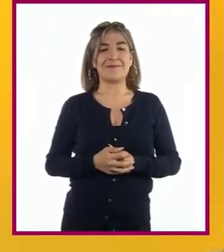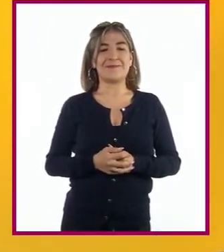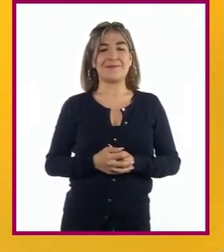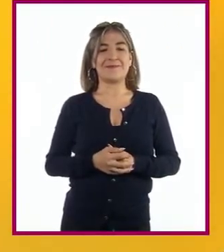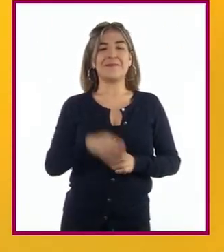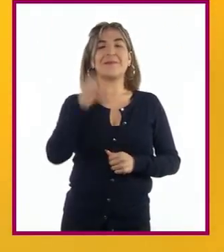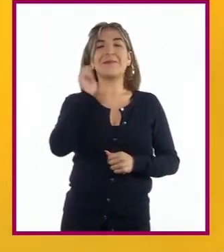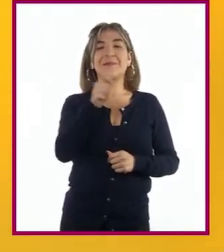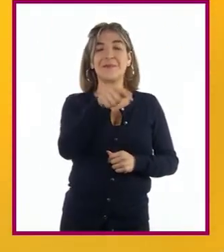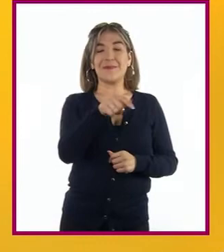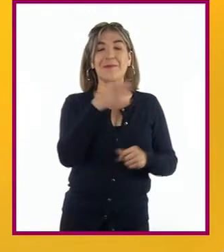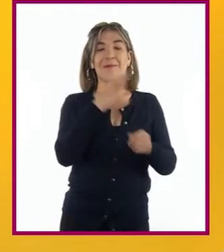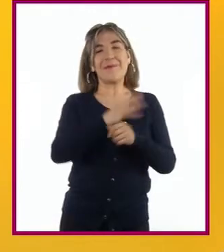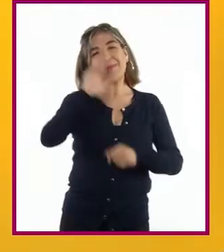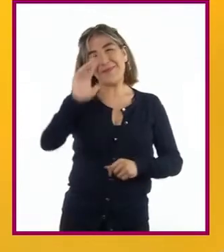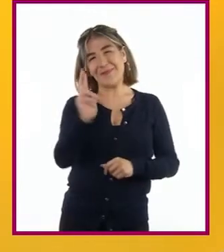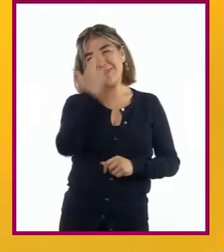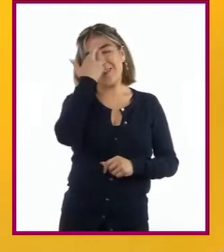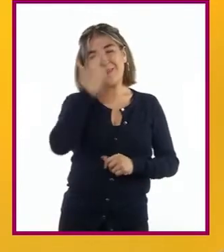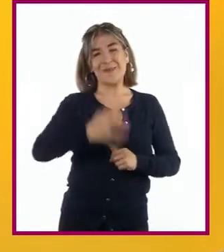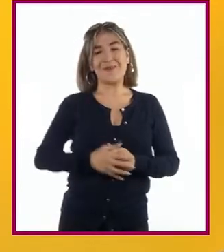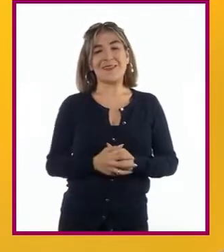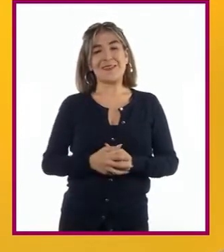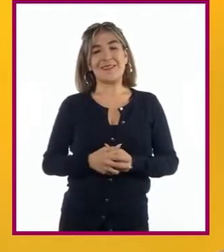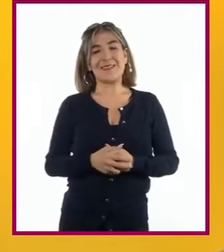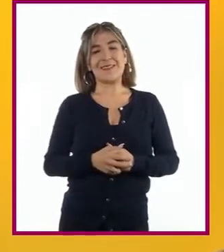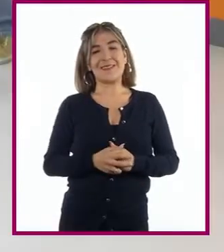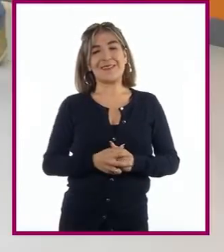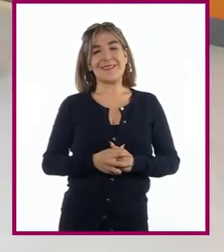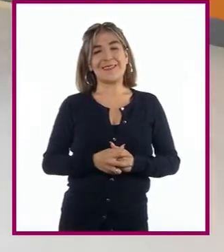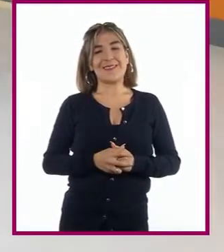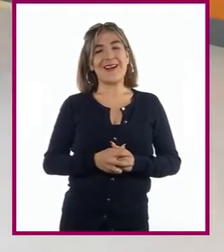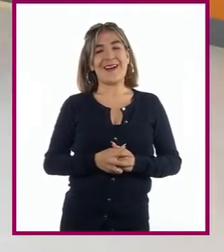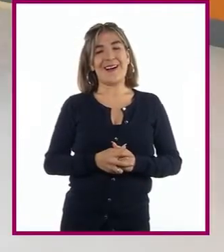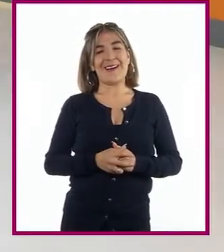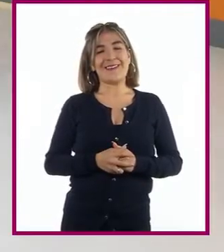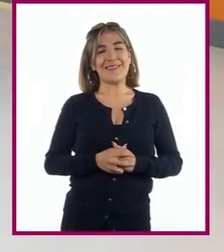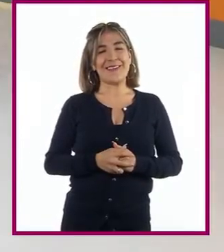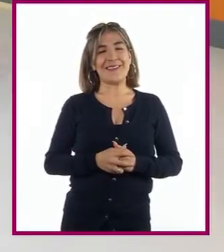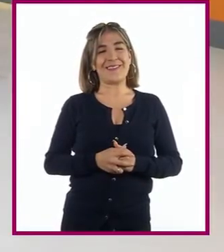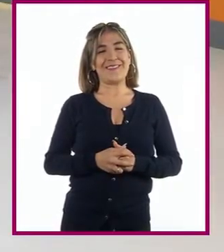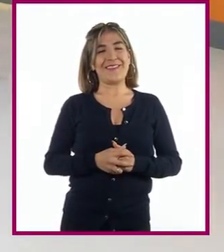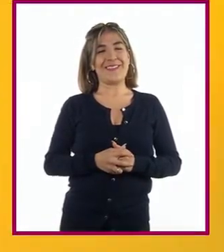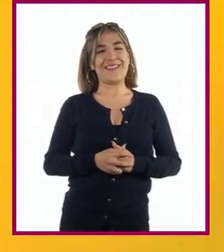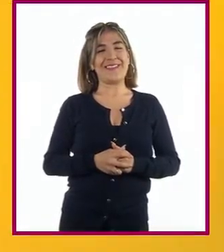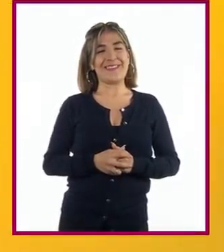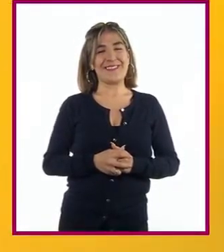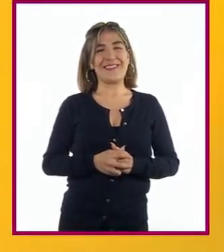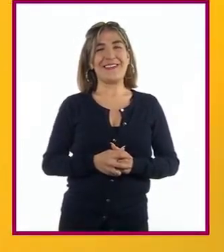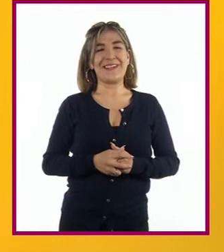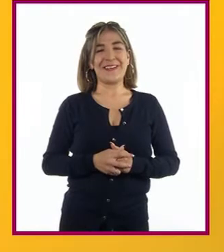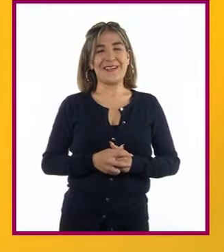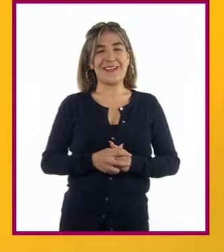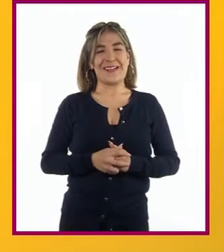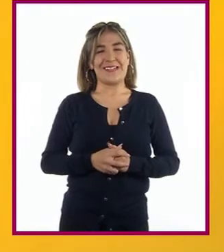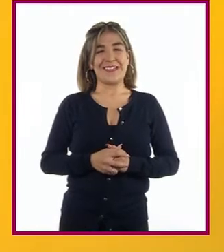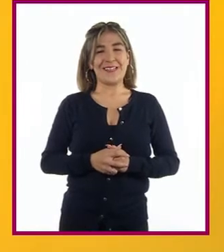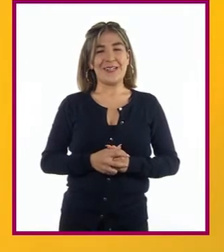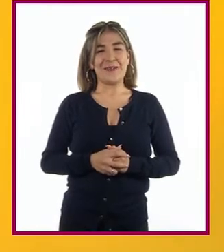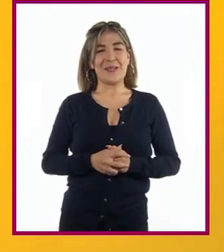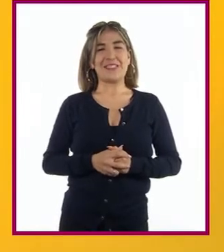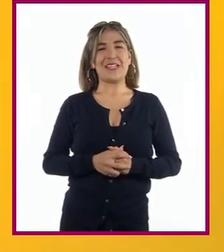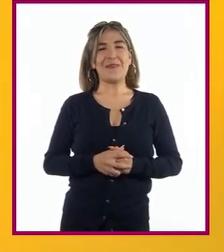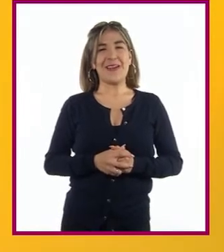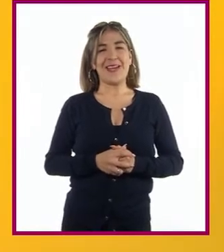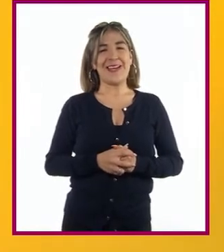voy a dejar un recuerdo. Ah, ese es para la foto. Ah. ¿Te parece? Tómame una